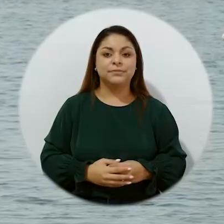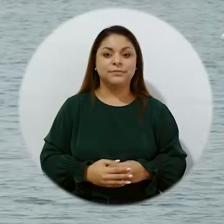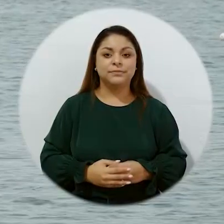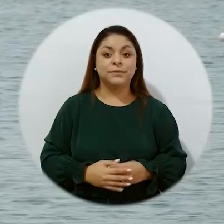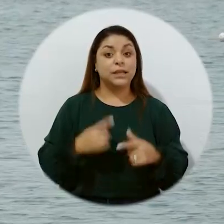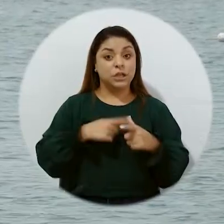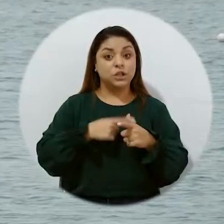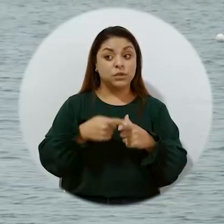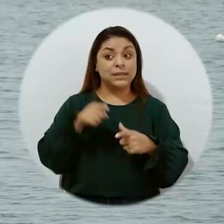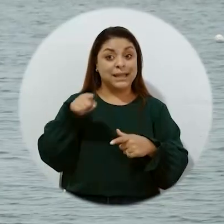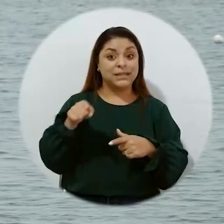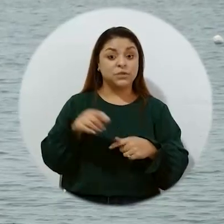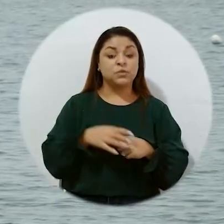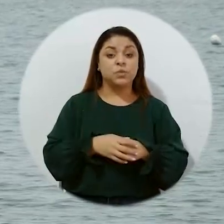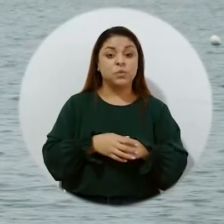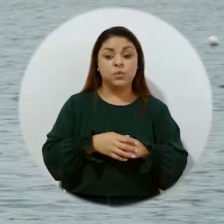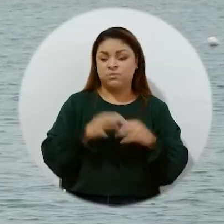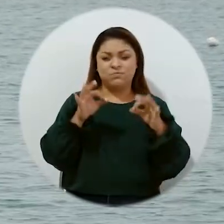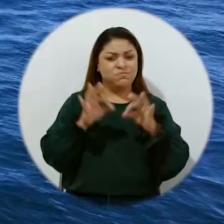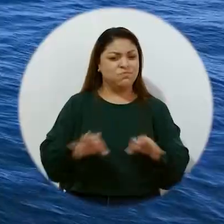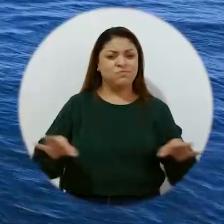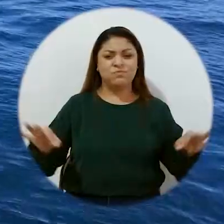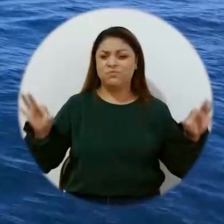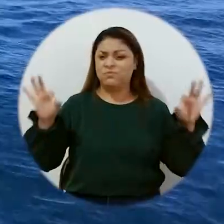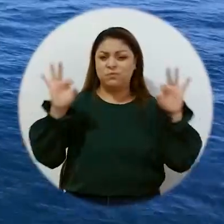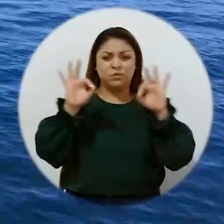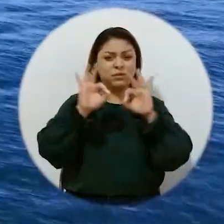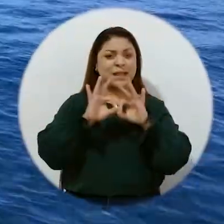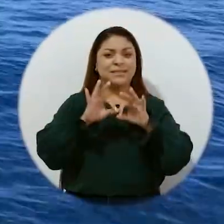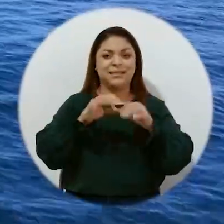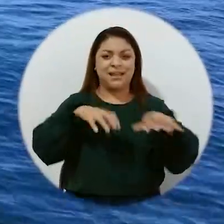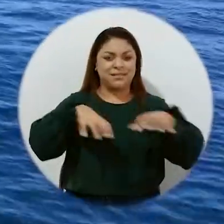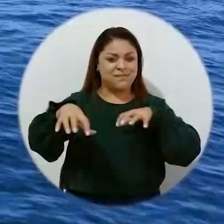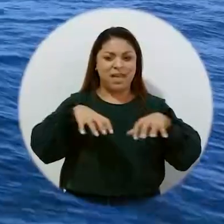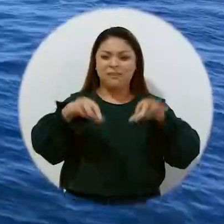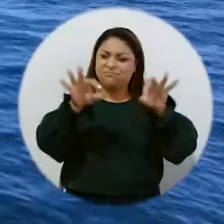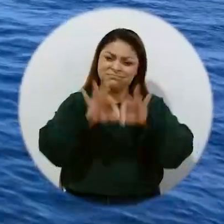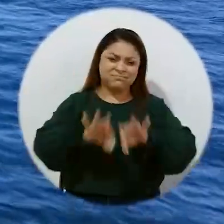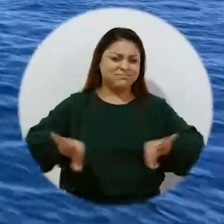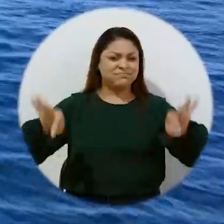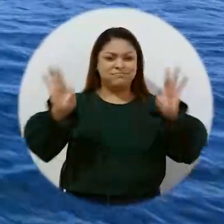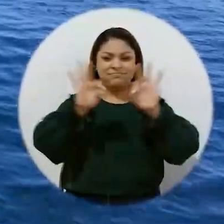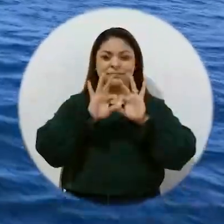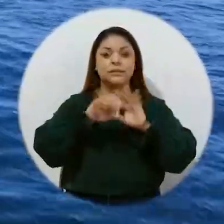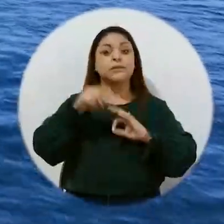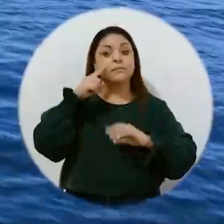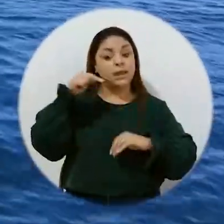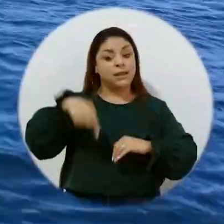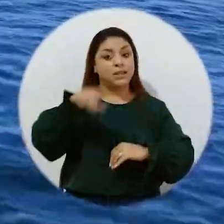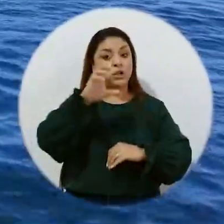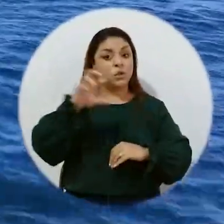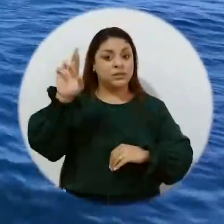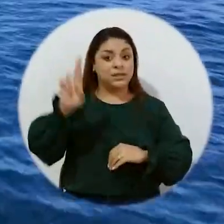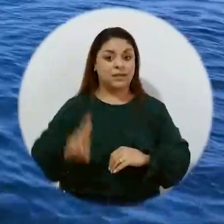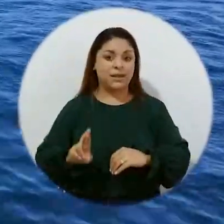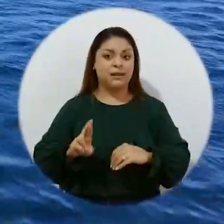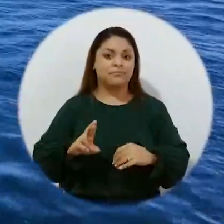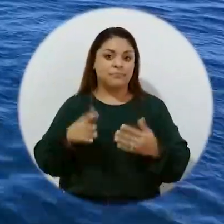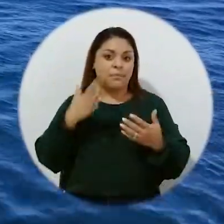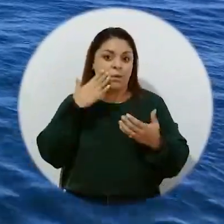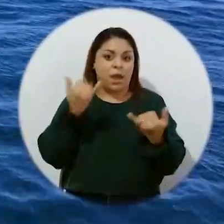Entonces, es un fenómeno importantísimo, un suceso importantísimo, y para un país como Costa Rica, ahora tal